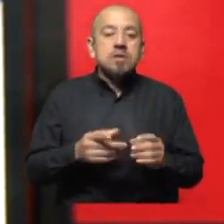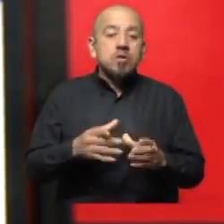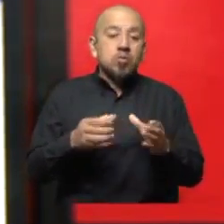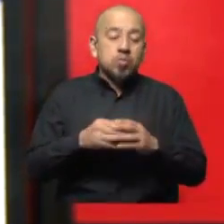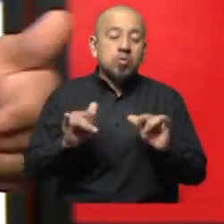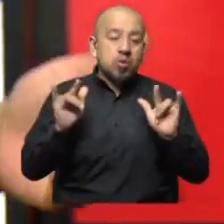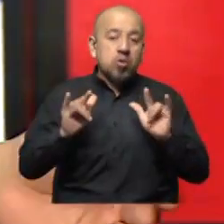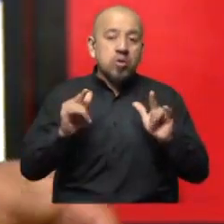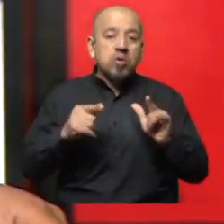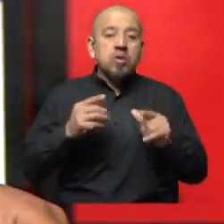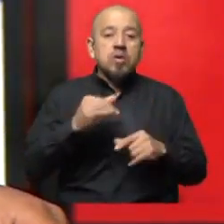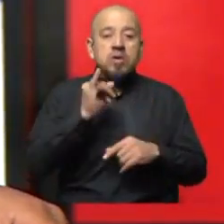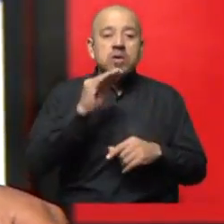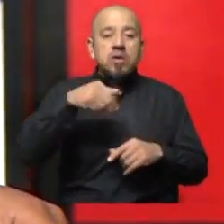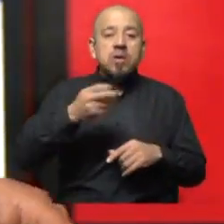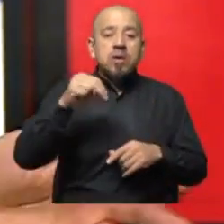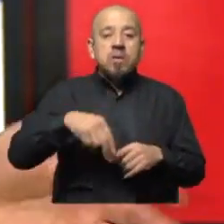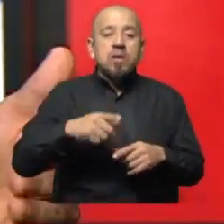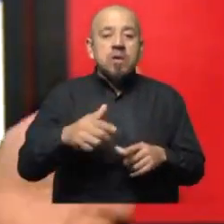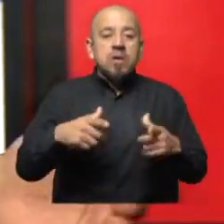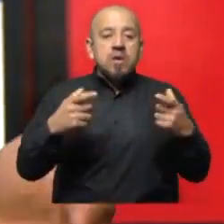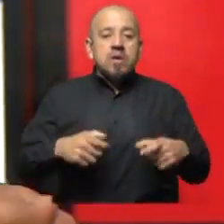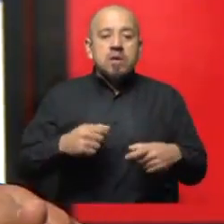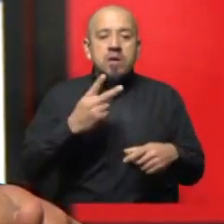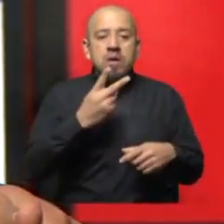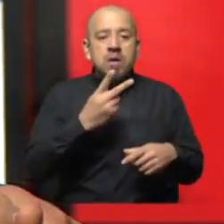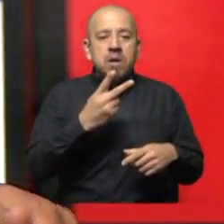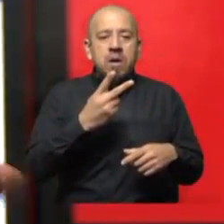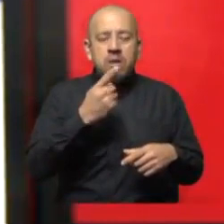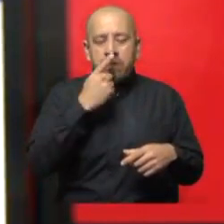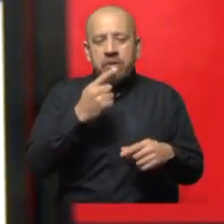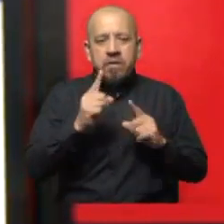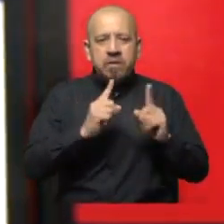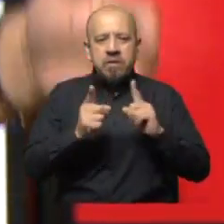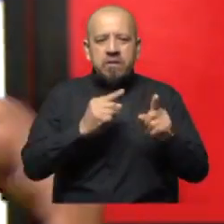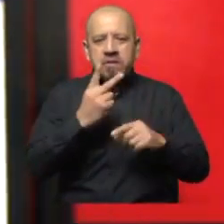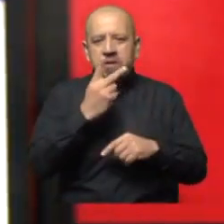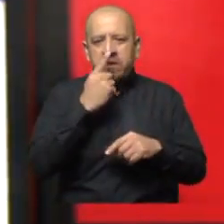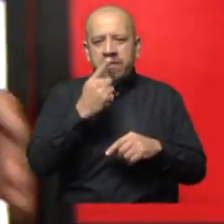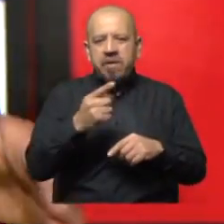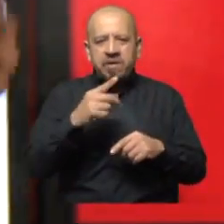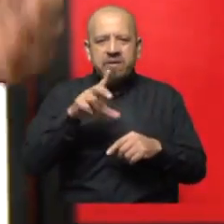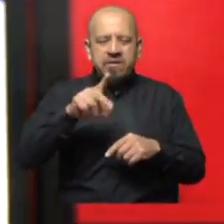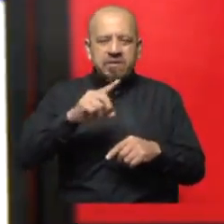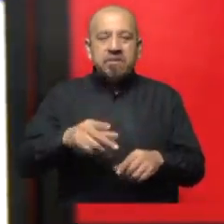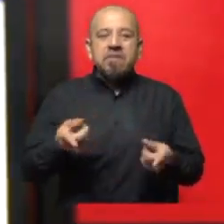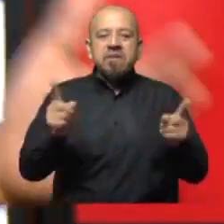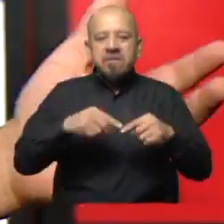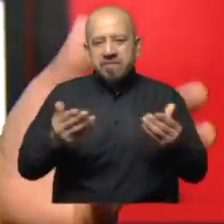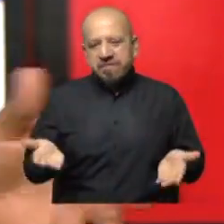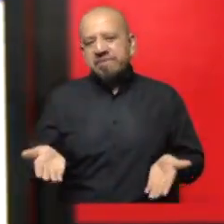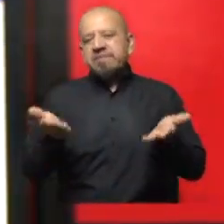y con imán esté ahí 2011-2012 este es como que la banda vuelve a tenerlo como un boom rifles